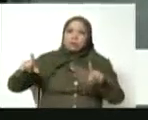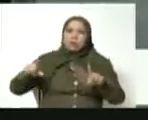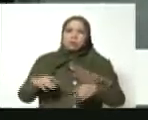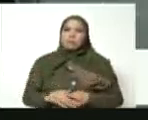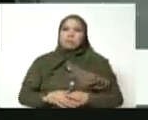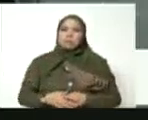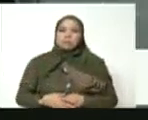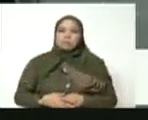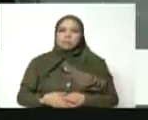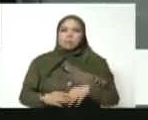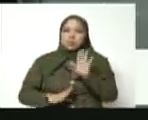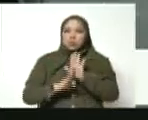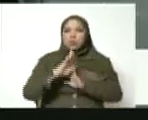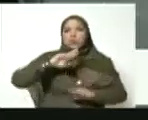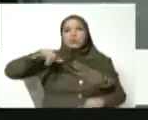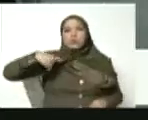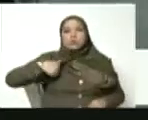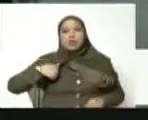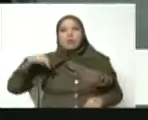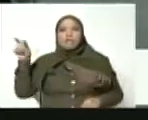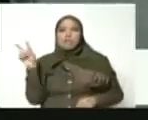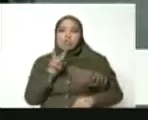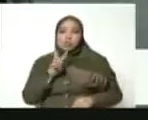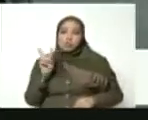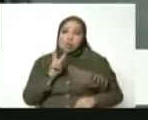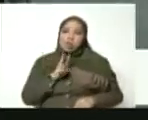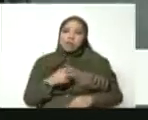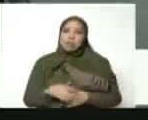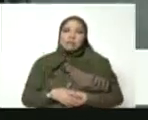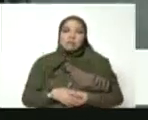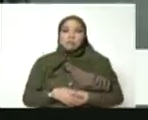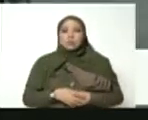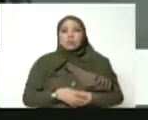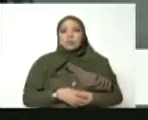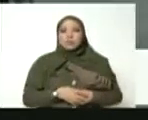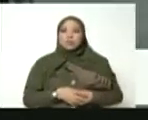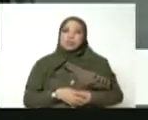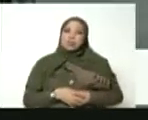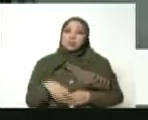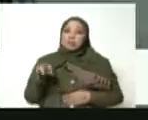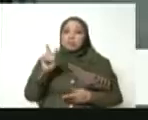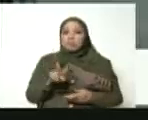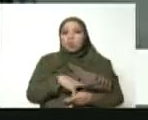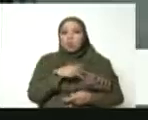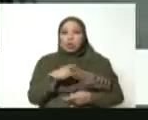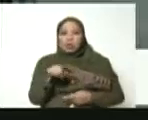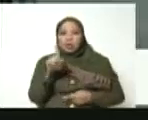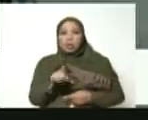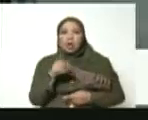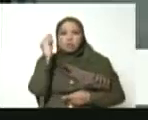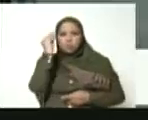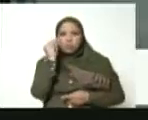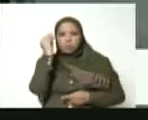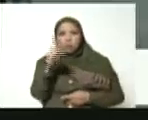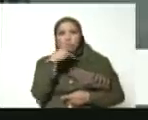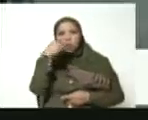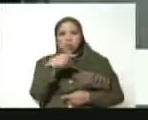cómo estamos creciendo nosotros aquí en Venezuela. Y somos poetas, pero también somos opinantes